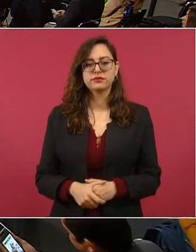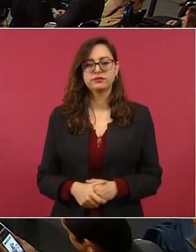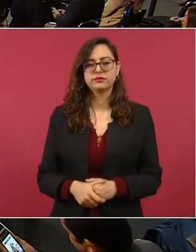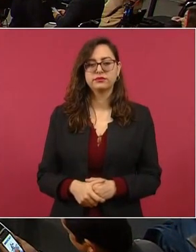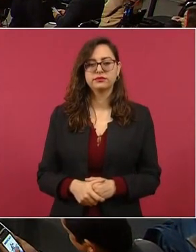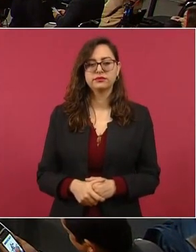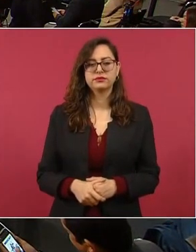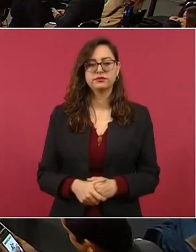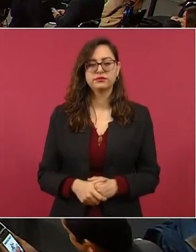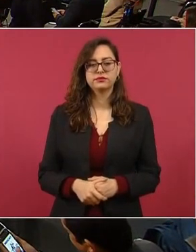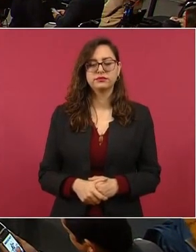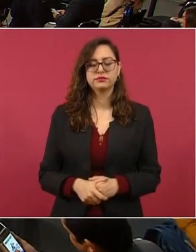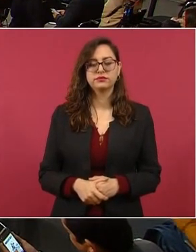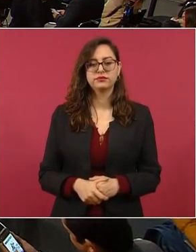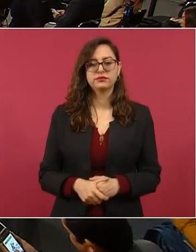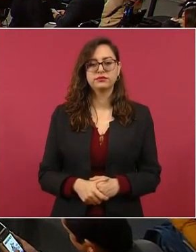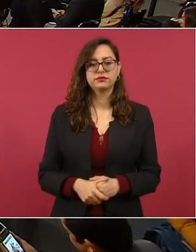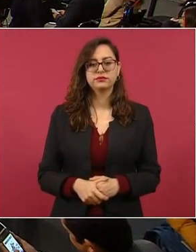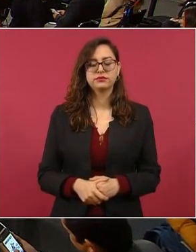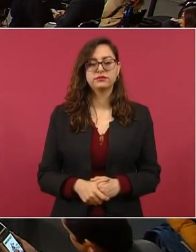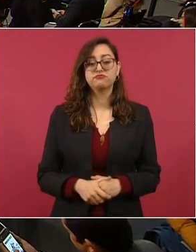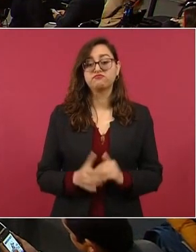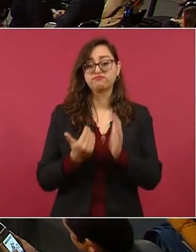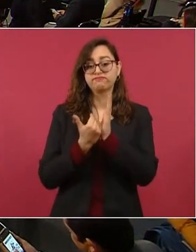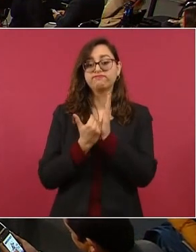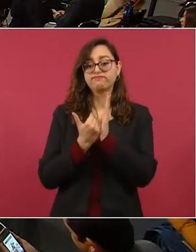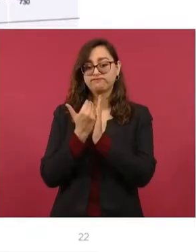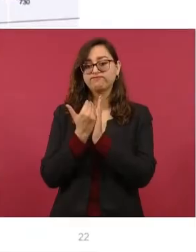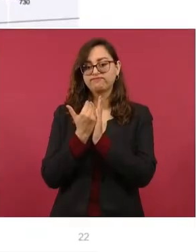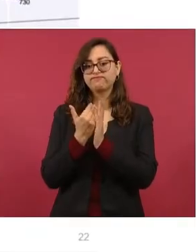Aquí es. Tenemos un incremento.